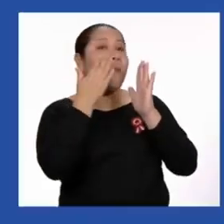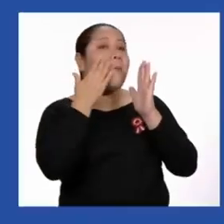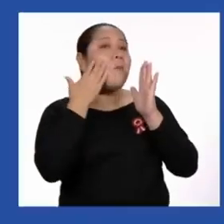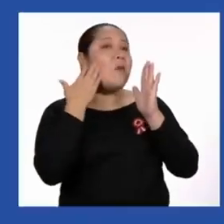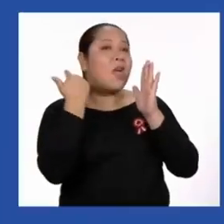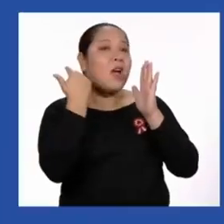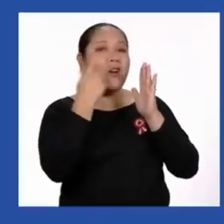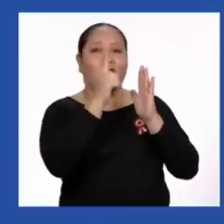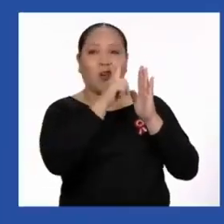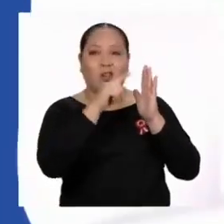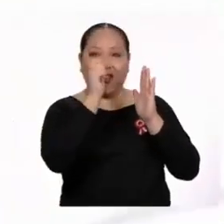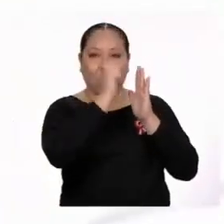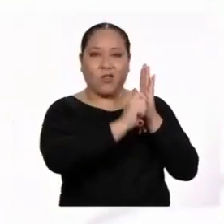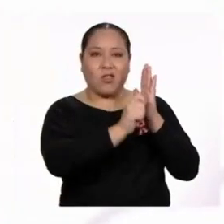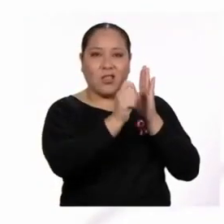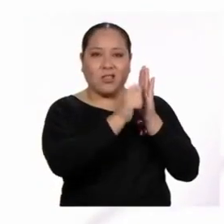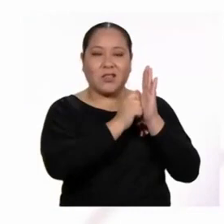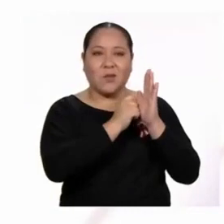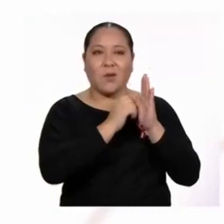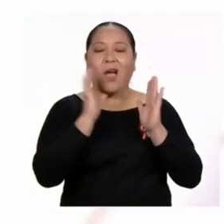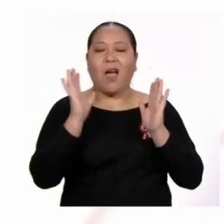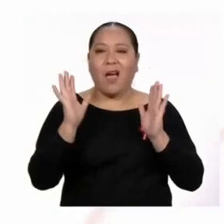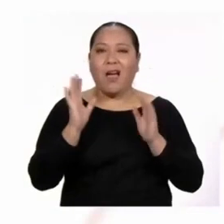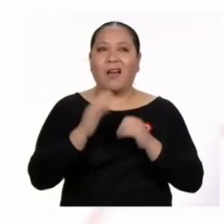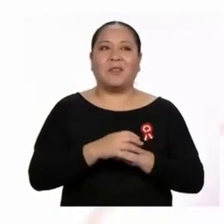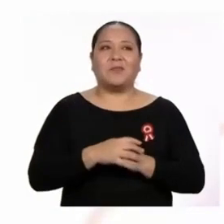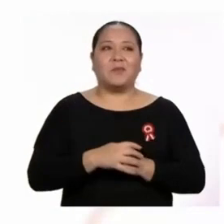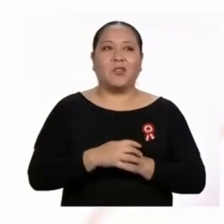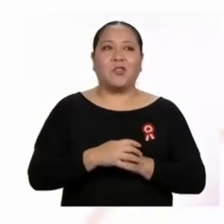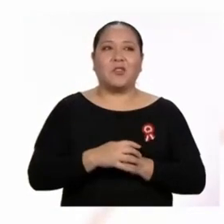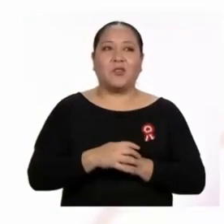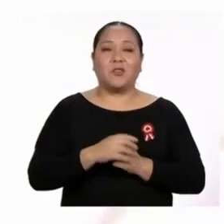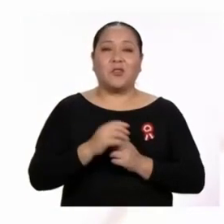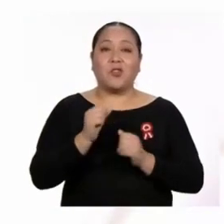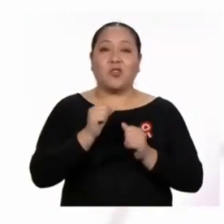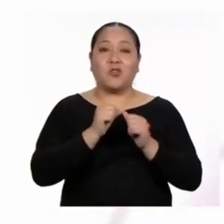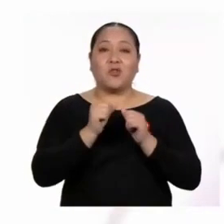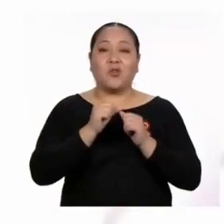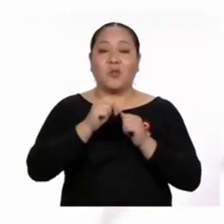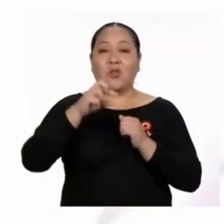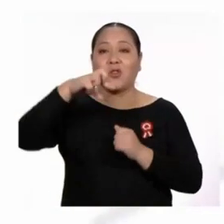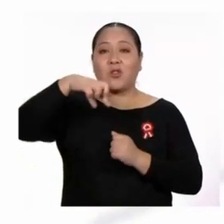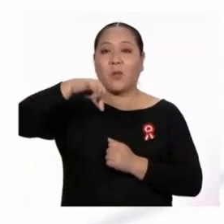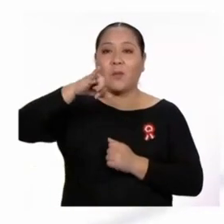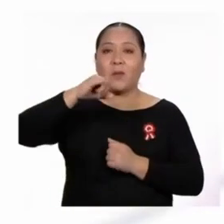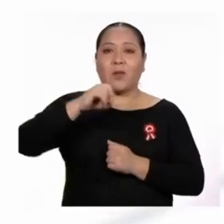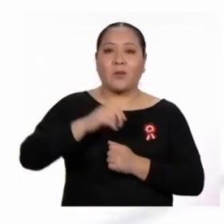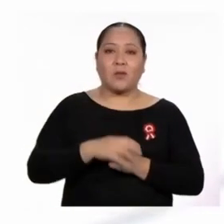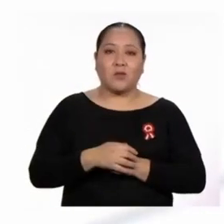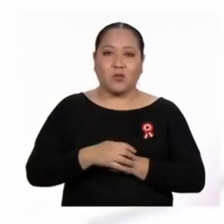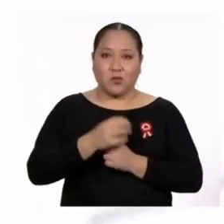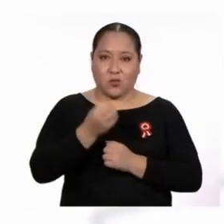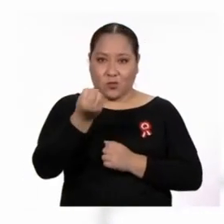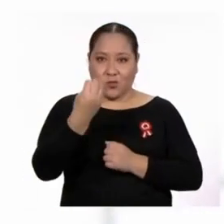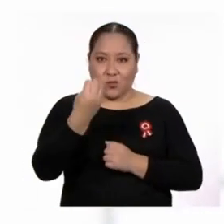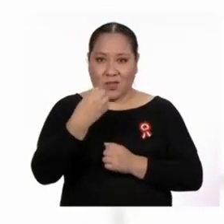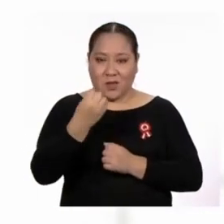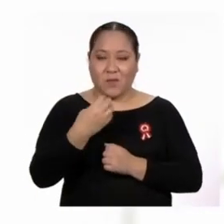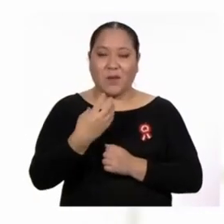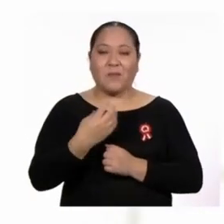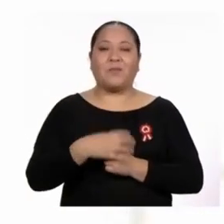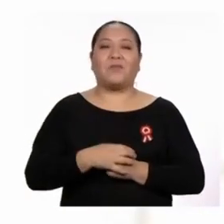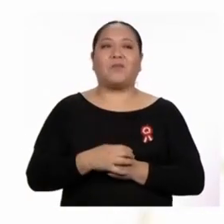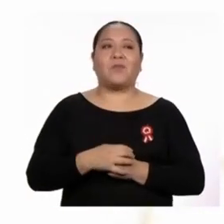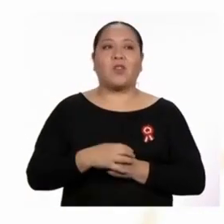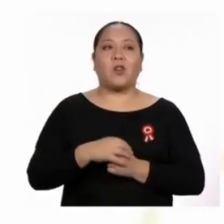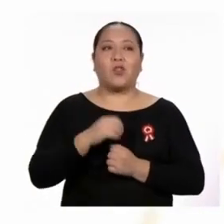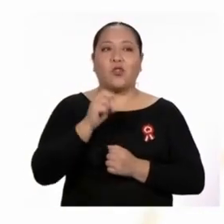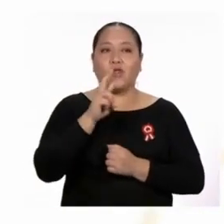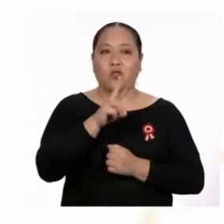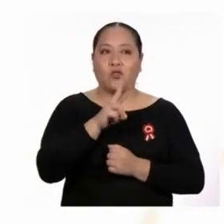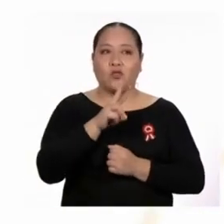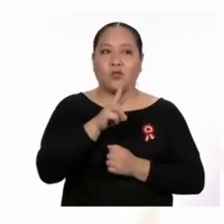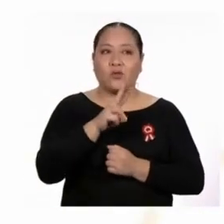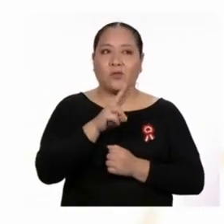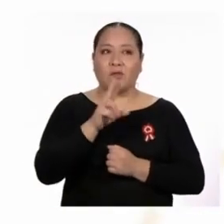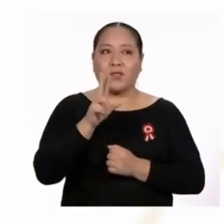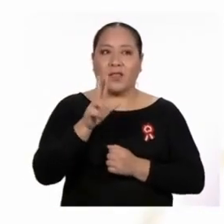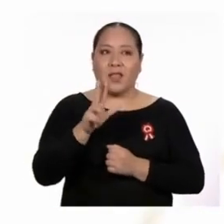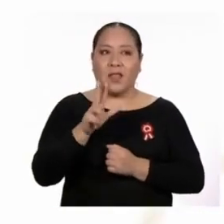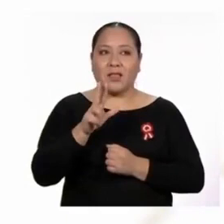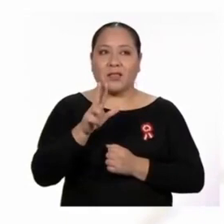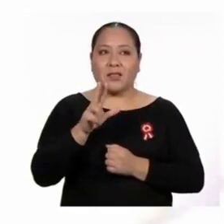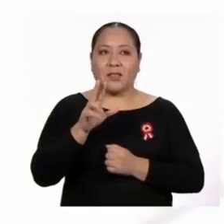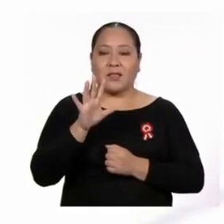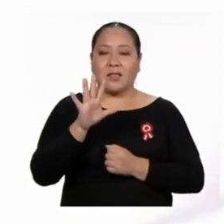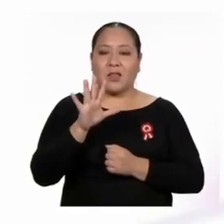sin tacha. Entonces, los primeros números primos son, cuenten conmigo, 2,